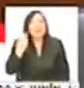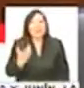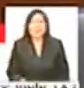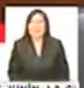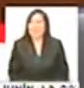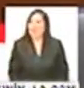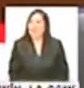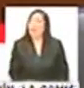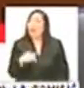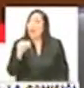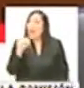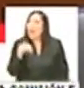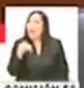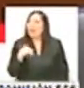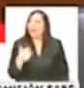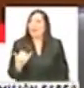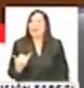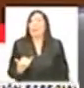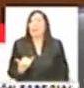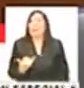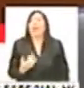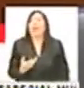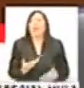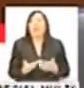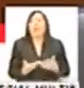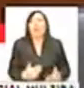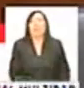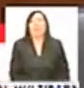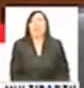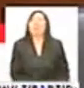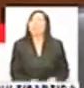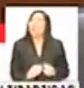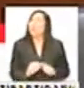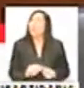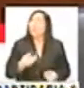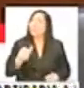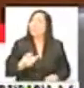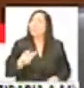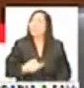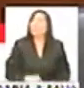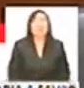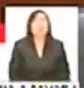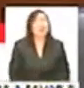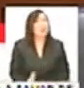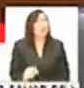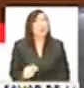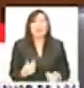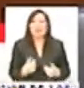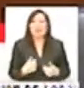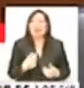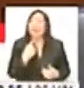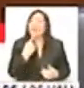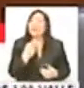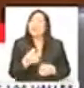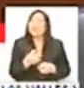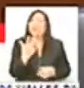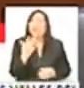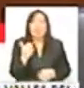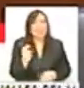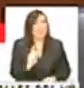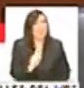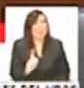Entonces, acá hubieron consideraciones muy especiales que no tienen por qué justificar el 5 de